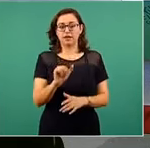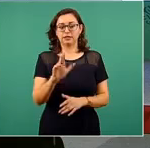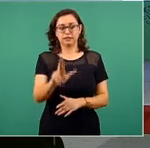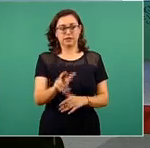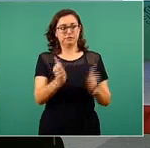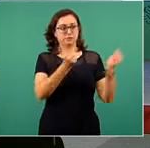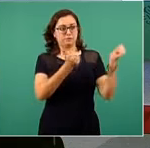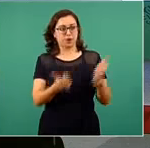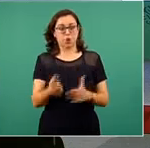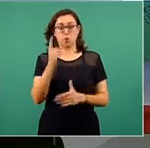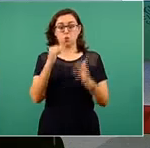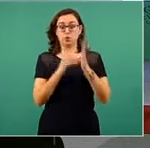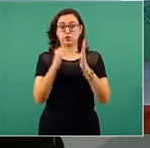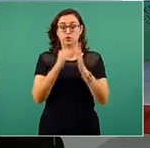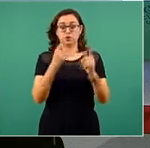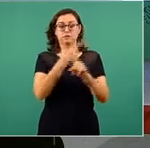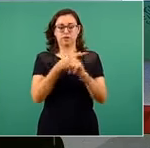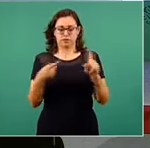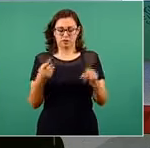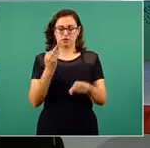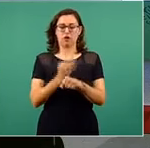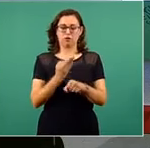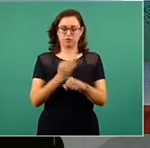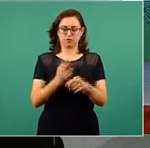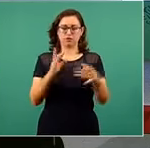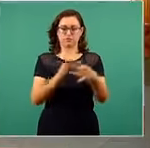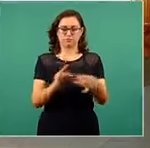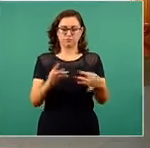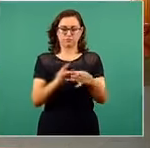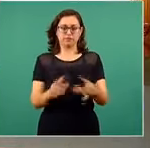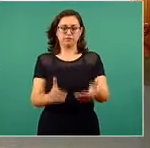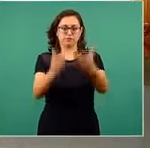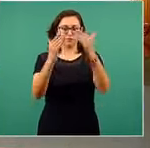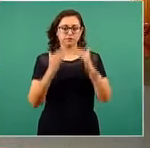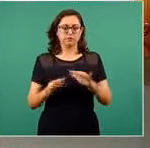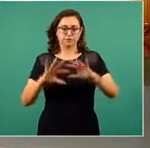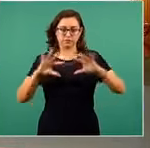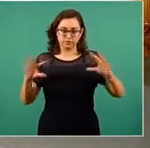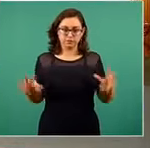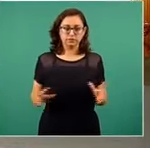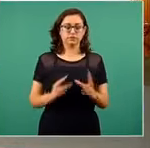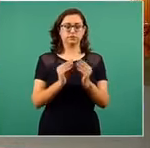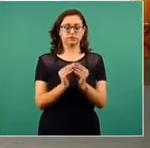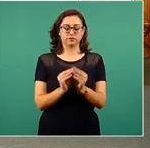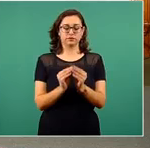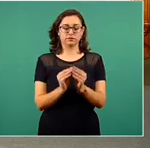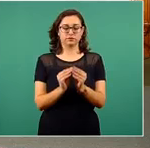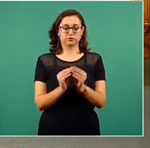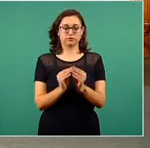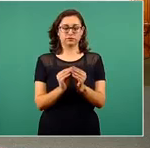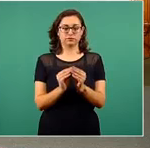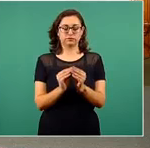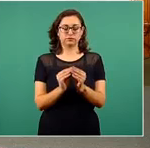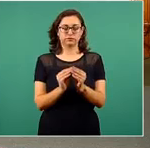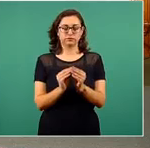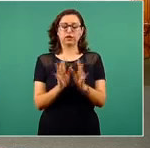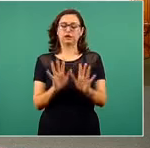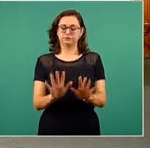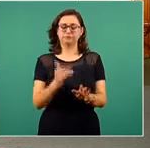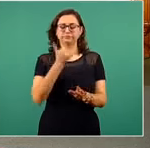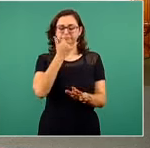Lo detallaremos. La siguiente. En forma acumulada, tenemos ya, ahorita hablamos de forma acumulada, este es un